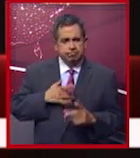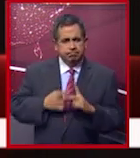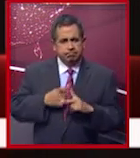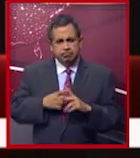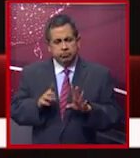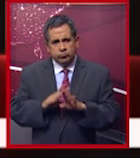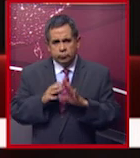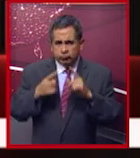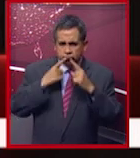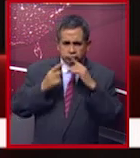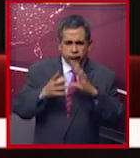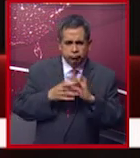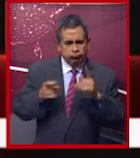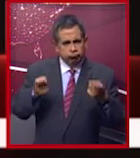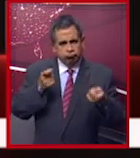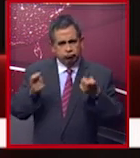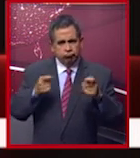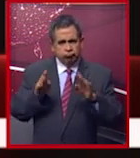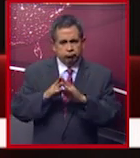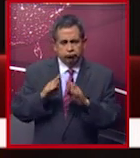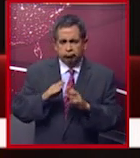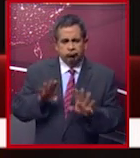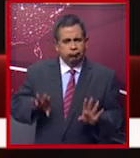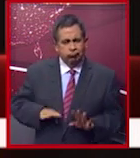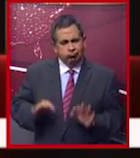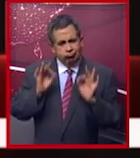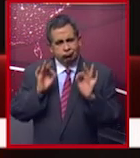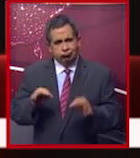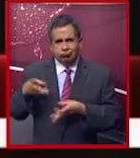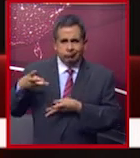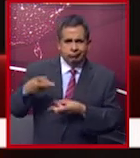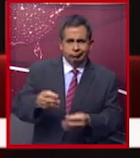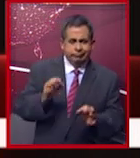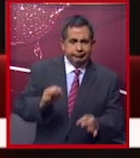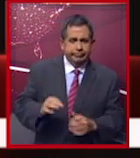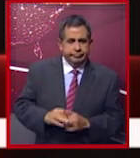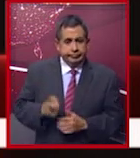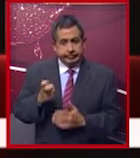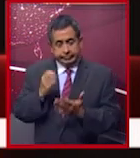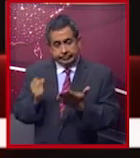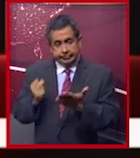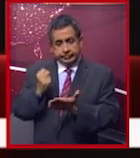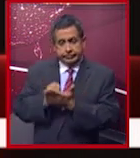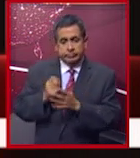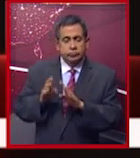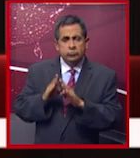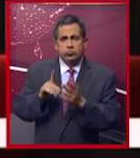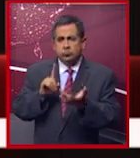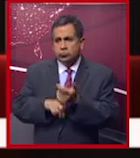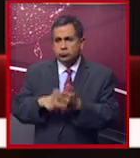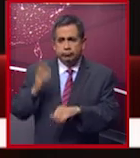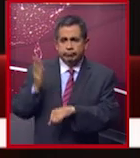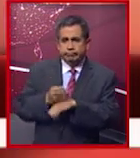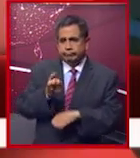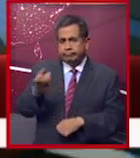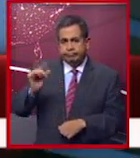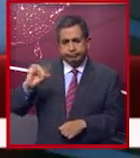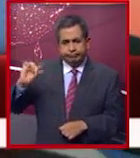la eficiencia, el control y la idoneidad de los recursos públicos. Establece las sanciones a los funcionarios